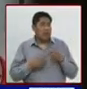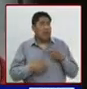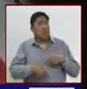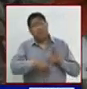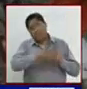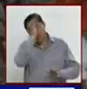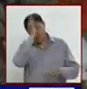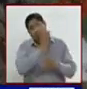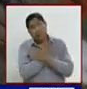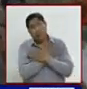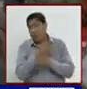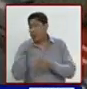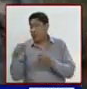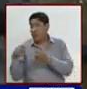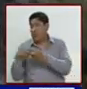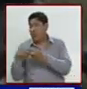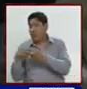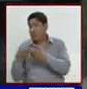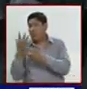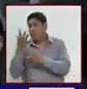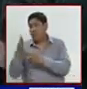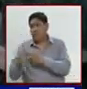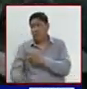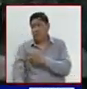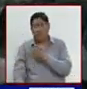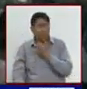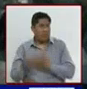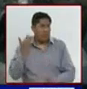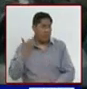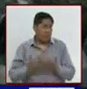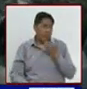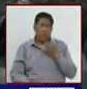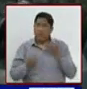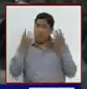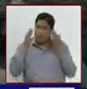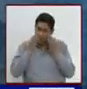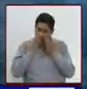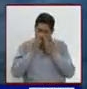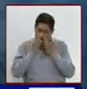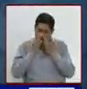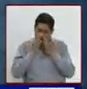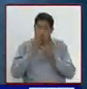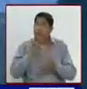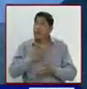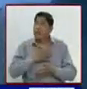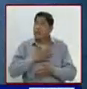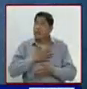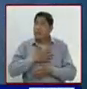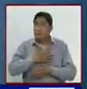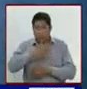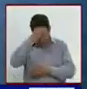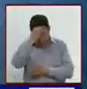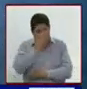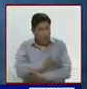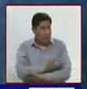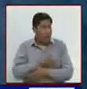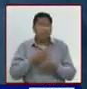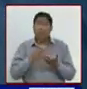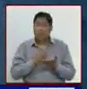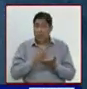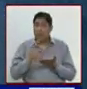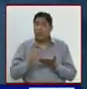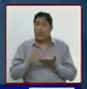cementerio. Había pasado esto, señorita. Sí, es mi hijito, que es con discapacidad.